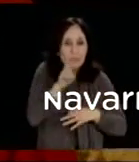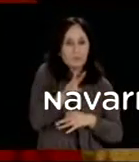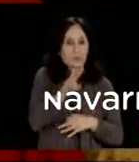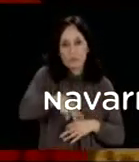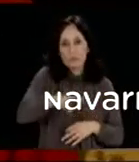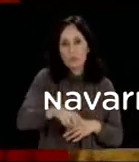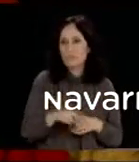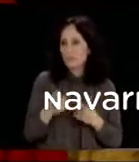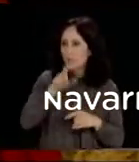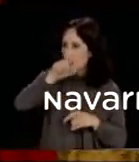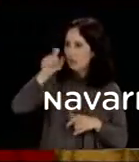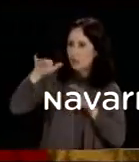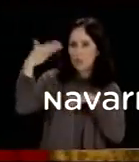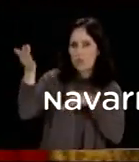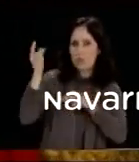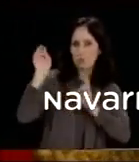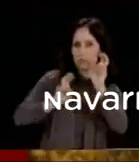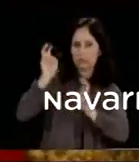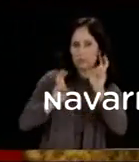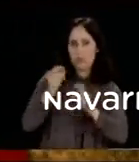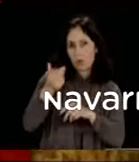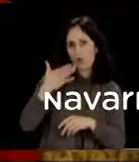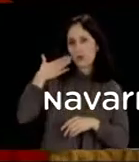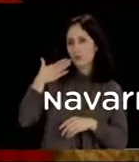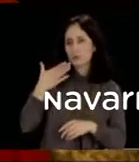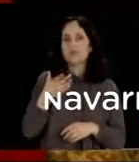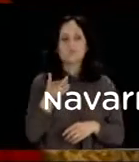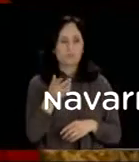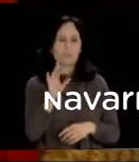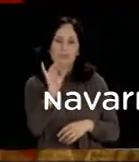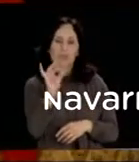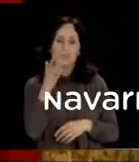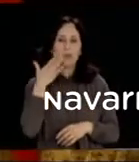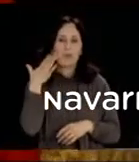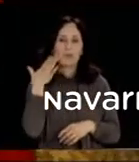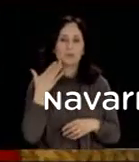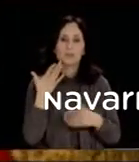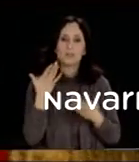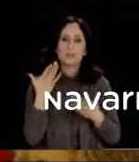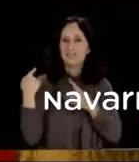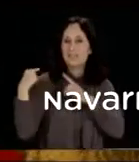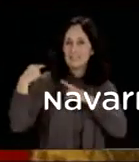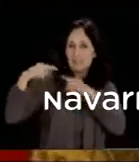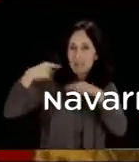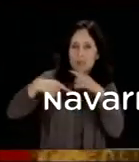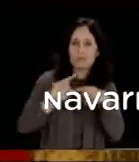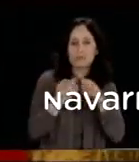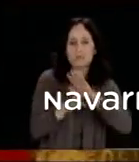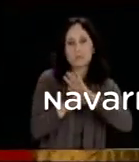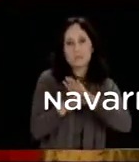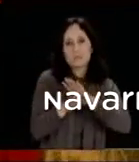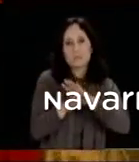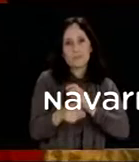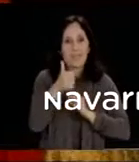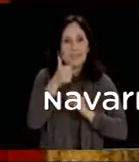también gente de fuera y algo de lo que presumir un poco, ¿no? ¿Qué? Pues claro que sí, hay que mantener las tradiciones y sobre todo